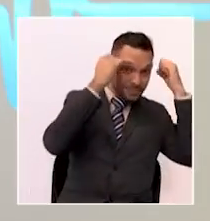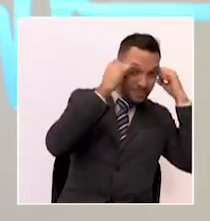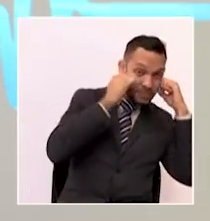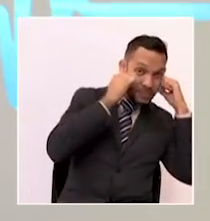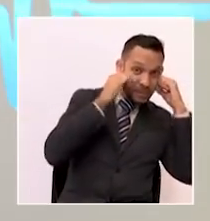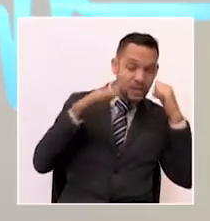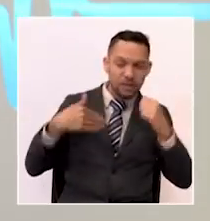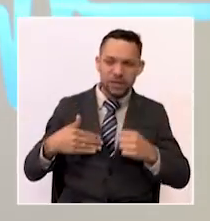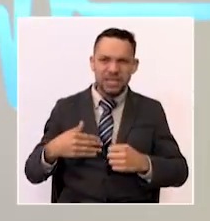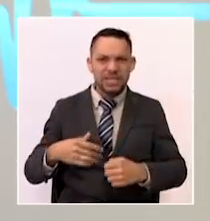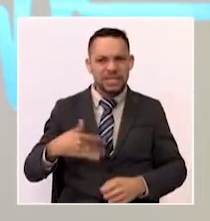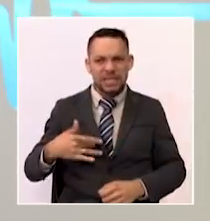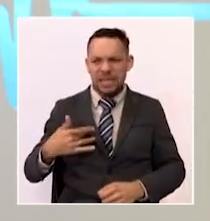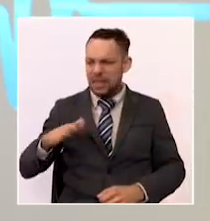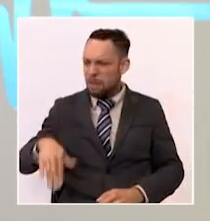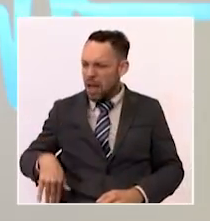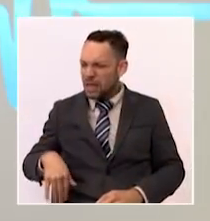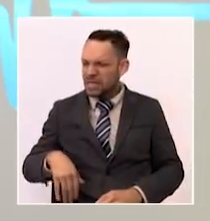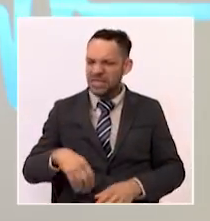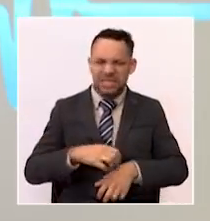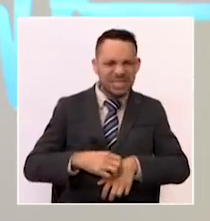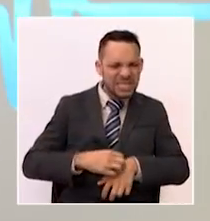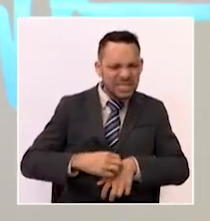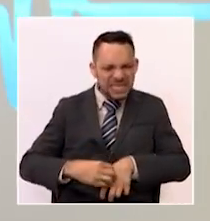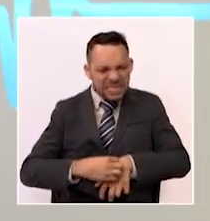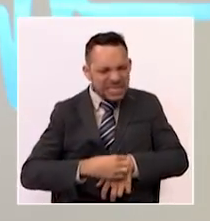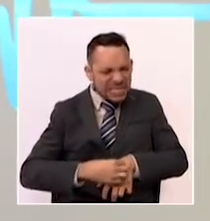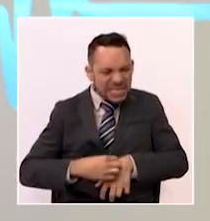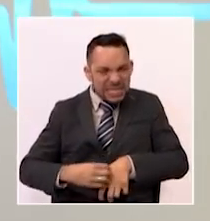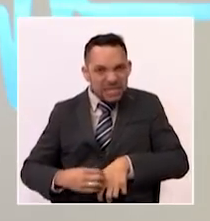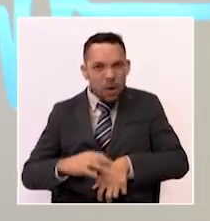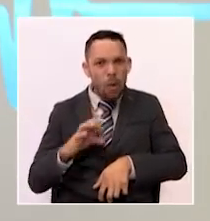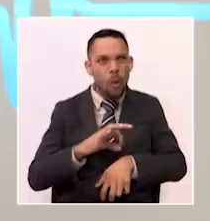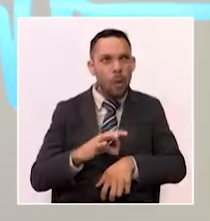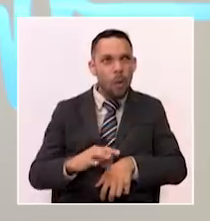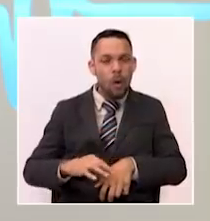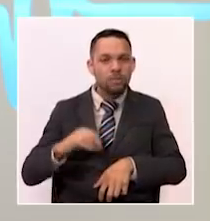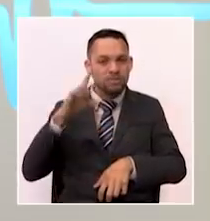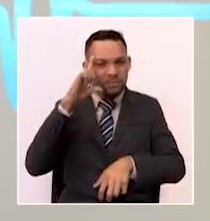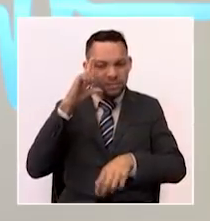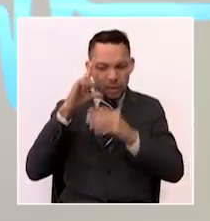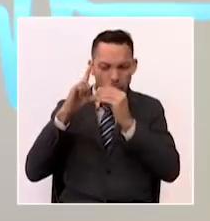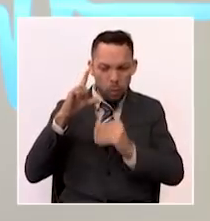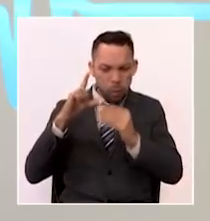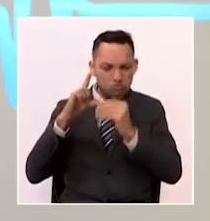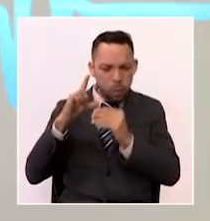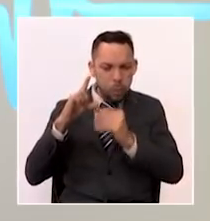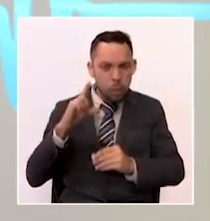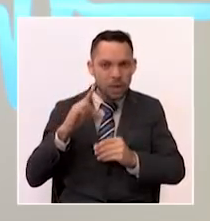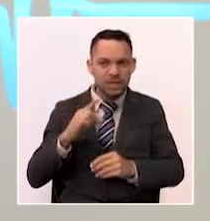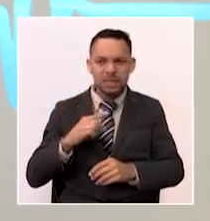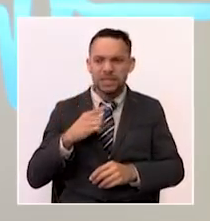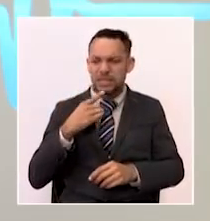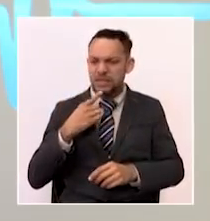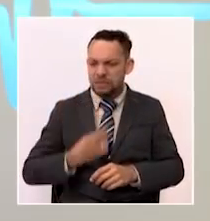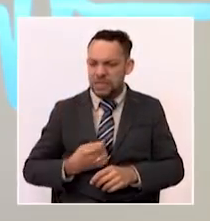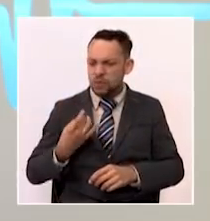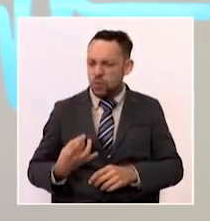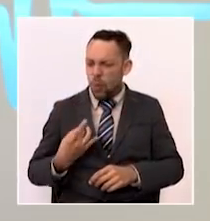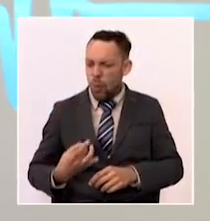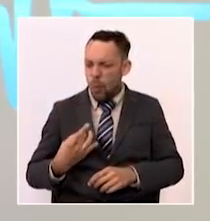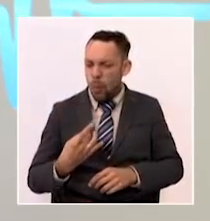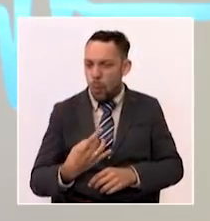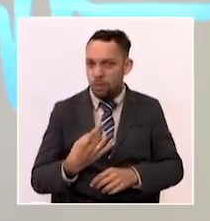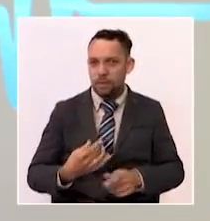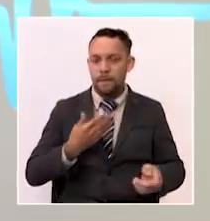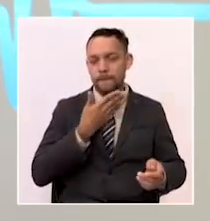paciente se queja porque aumenta la descarga de la vagina, un flujito que no huele, pero llega a arder y a ser molesto para la paciente.